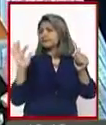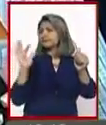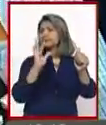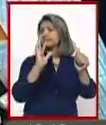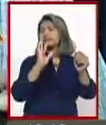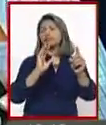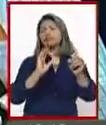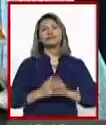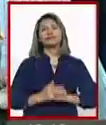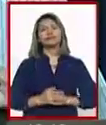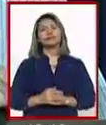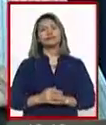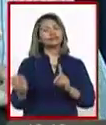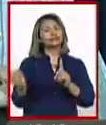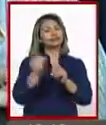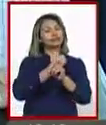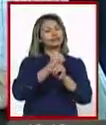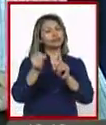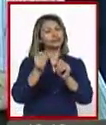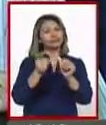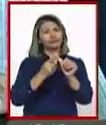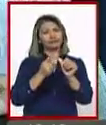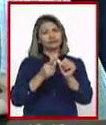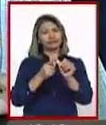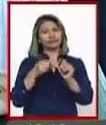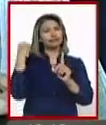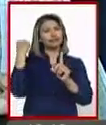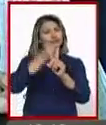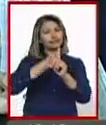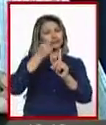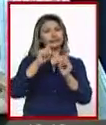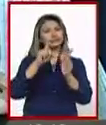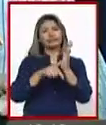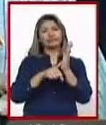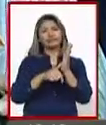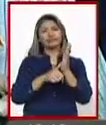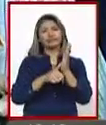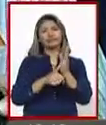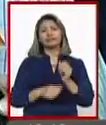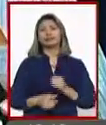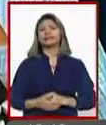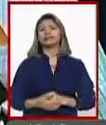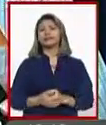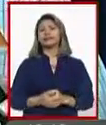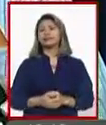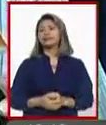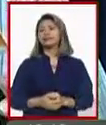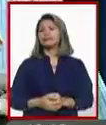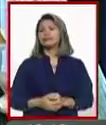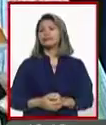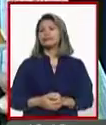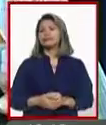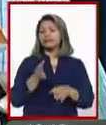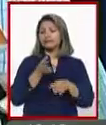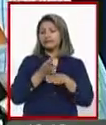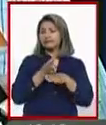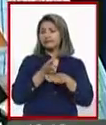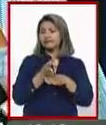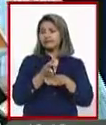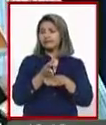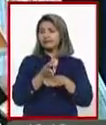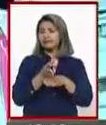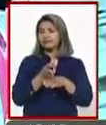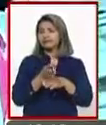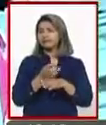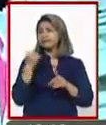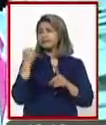vecinos. Lo golpean primero con puño y pie y luego con arma contundente, o sea, con un palo, con un pedazo de rama de un